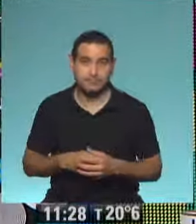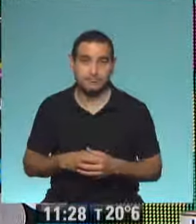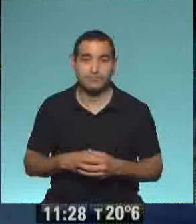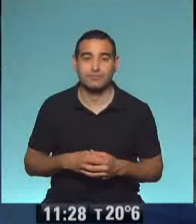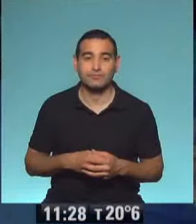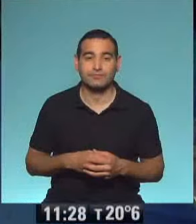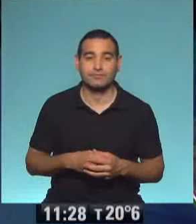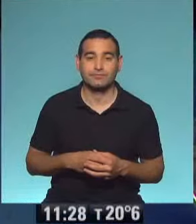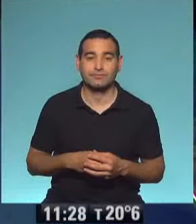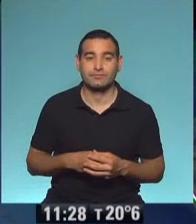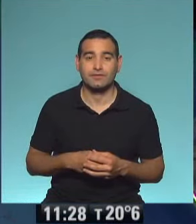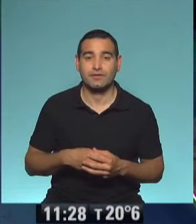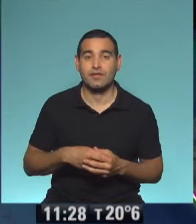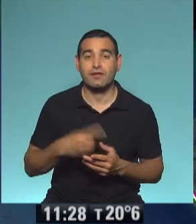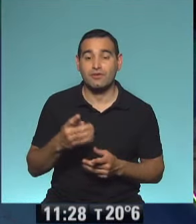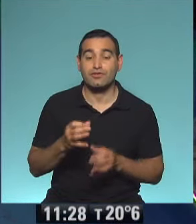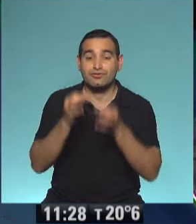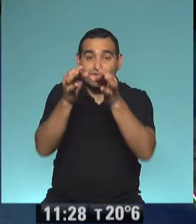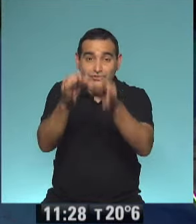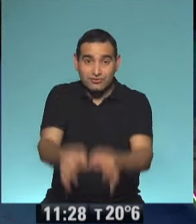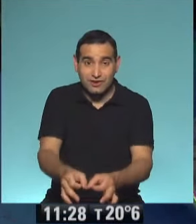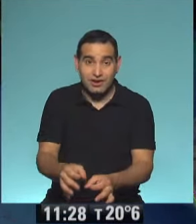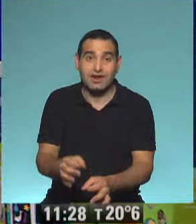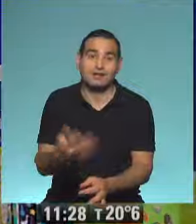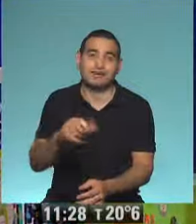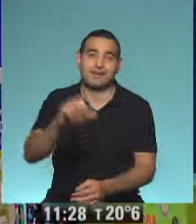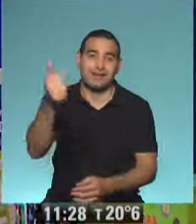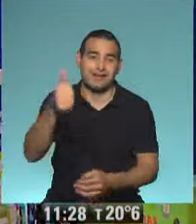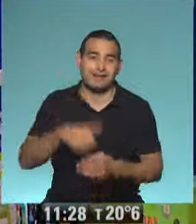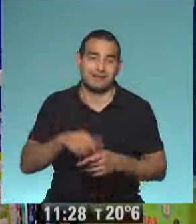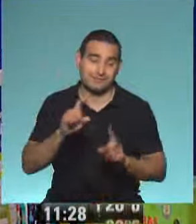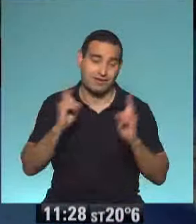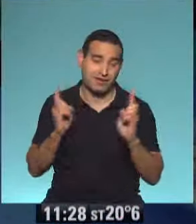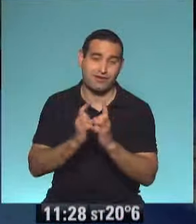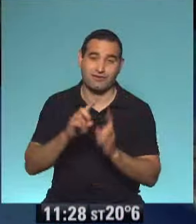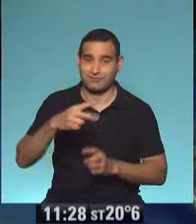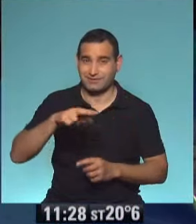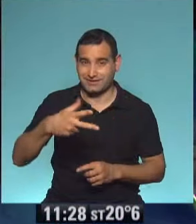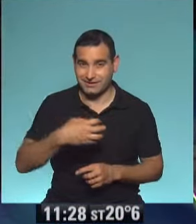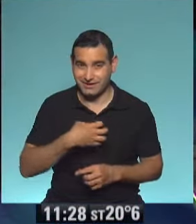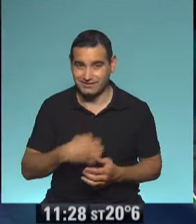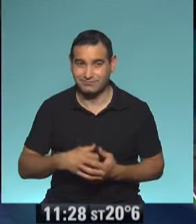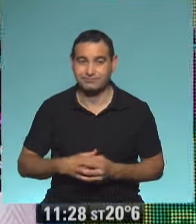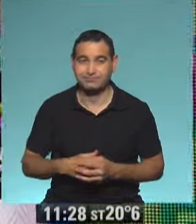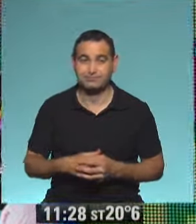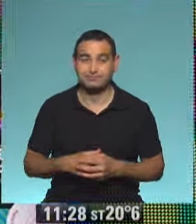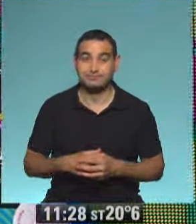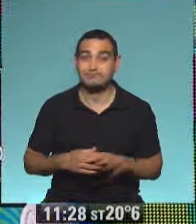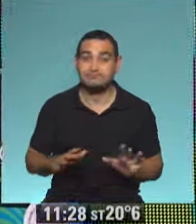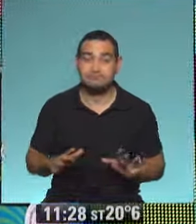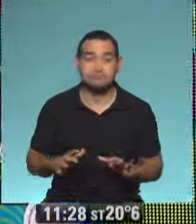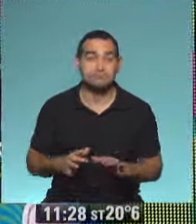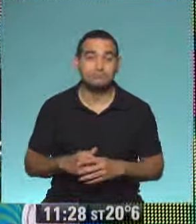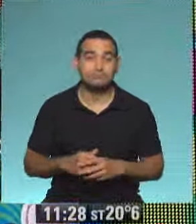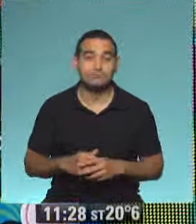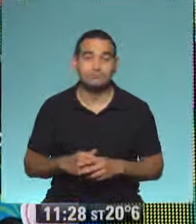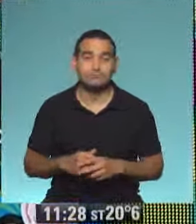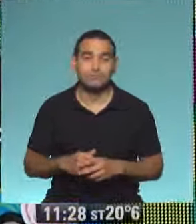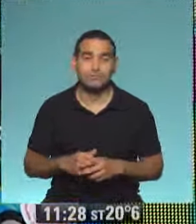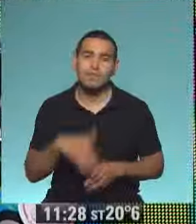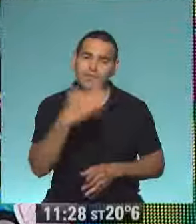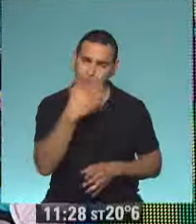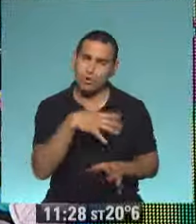resolución es la misma. Gana el participante que llega al final del recorrido, es decir, al aula de segundo y tercero. Exactamente. Así que bueno, después lo